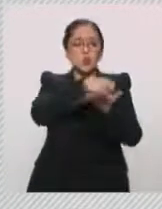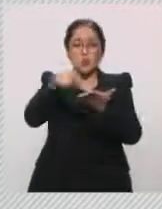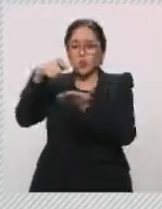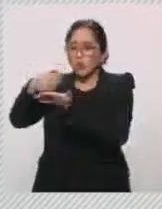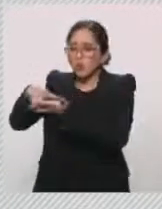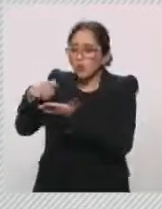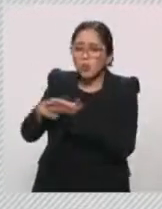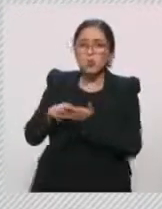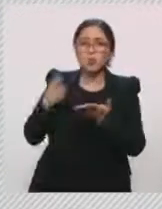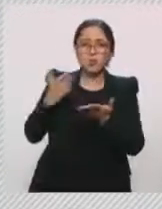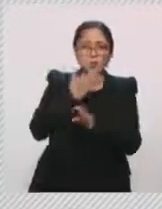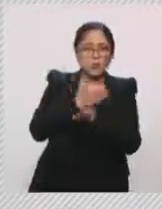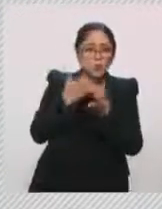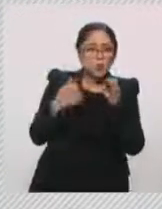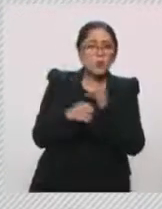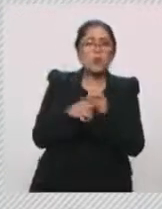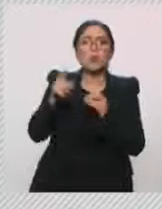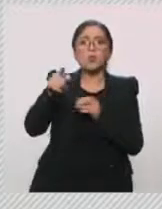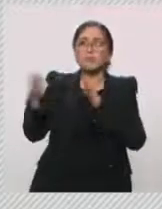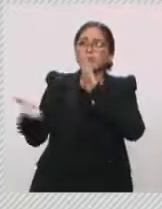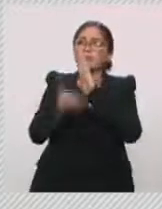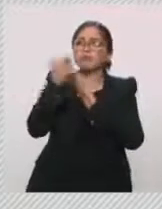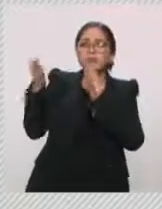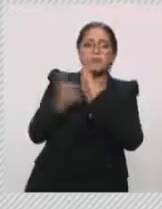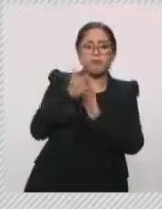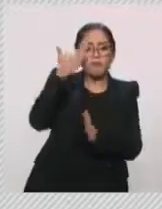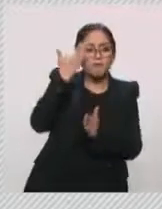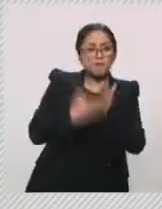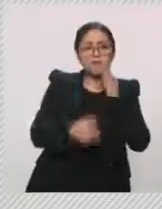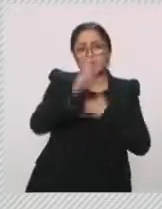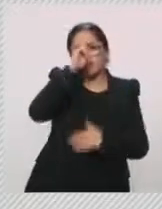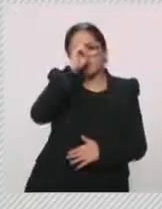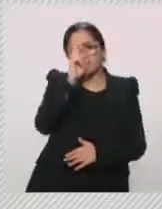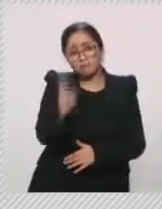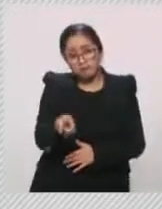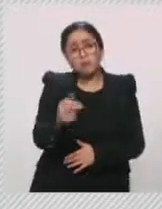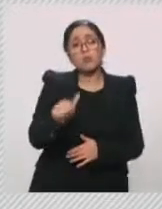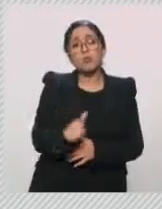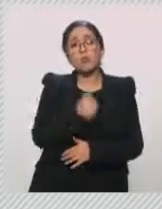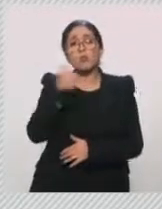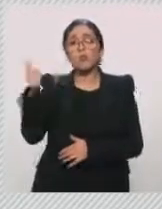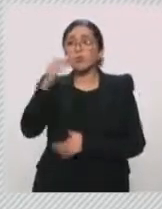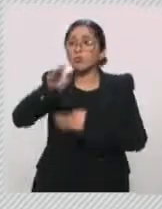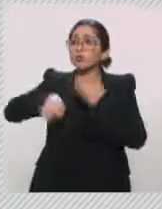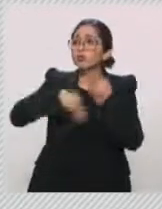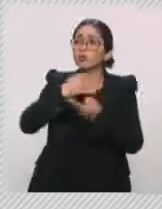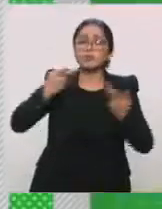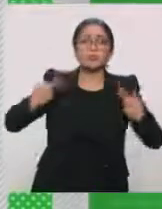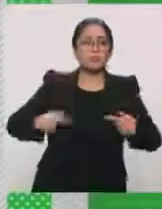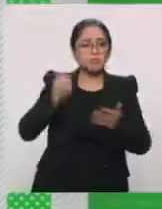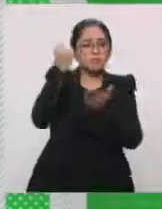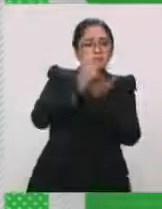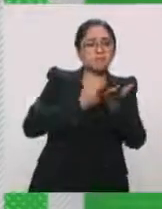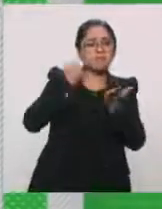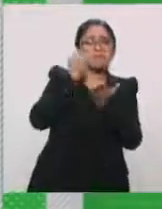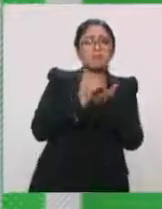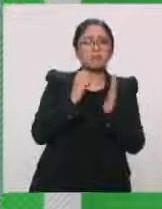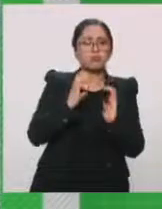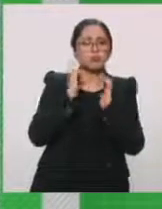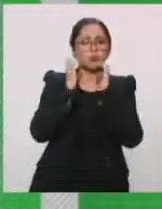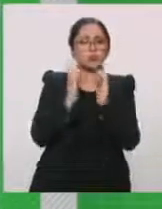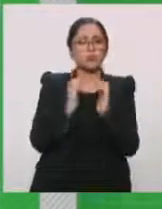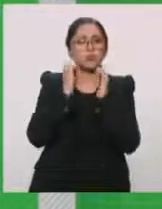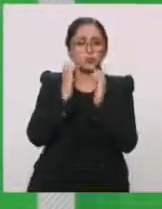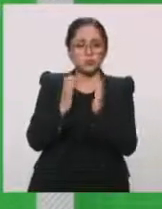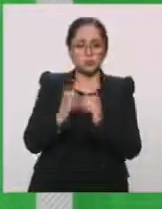zonas ahí que están pues al final irregulares, y hacer una presión para que entre todos lo vayamos cuidando. Así es, estimado Tomás,